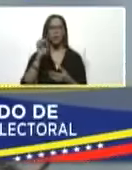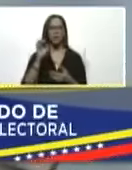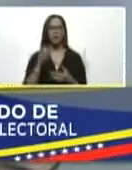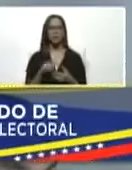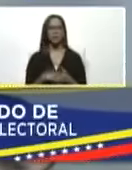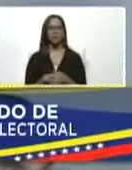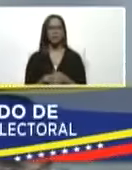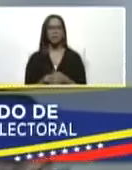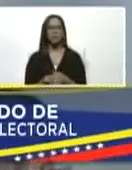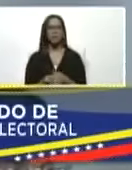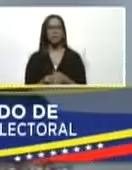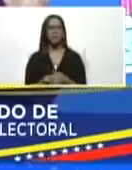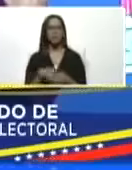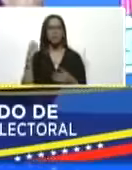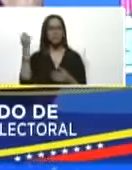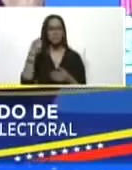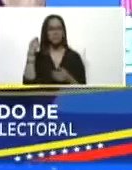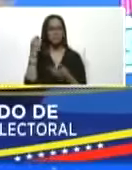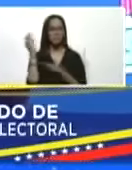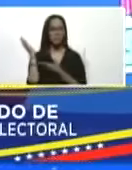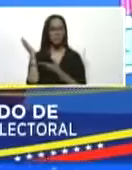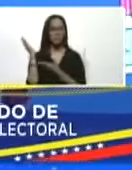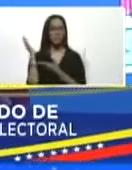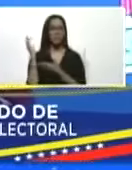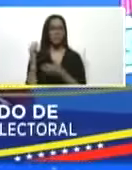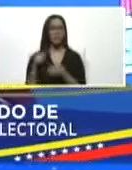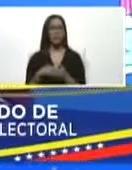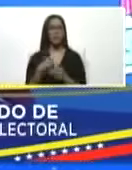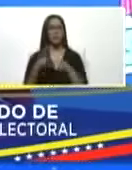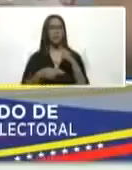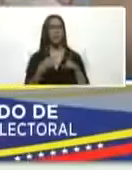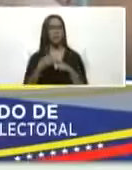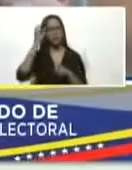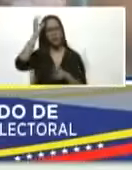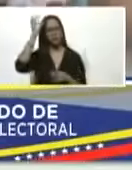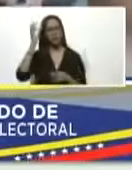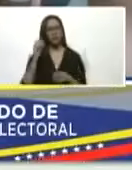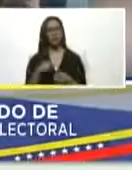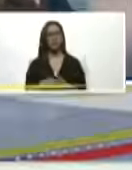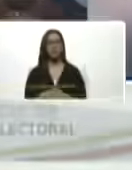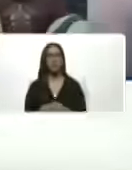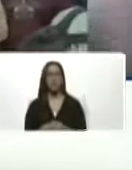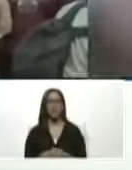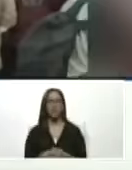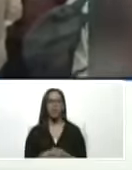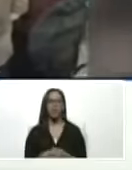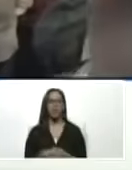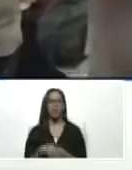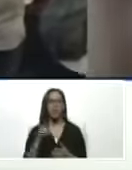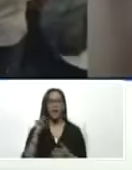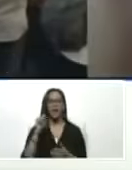Felipe. Impresionante. En Puerto Cabello, en Araure.